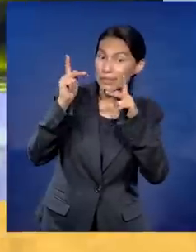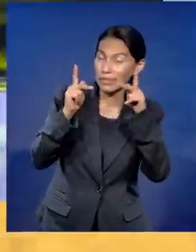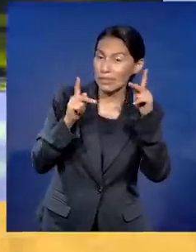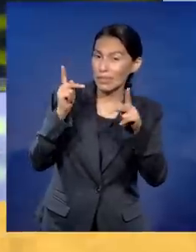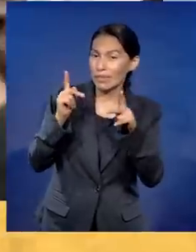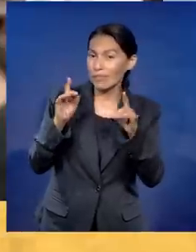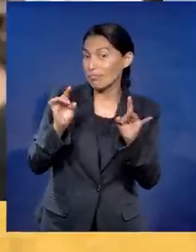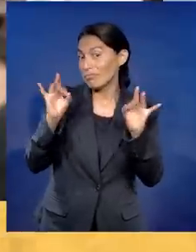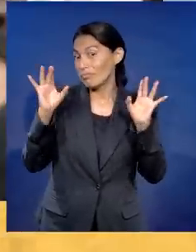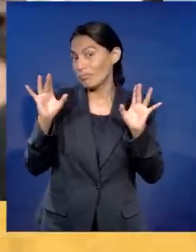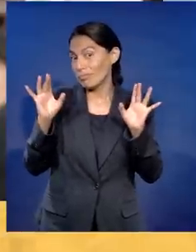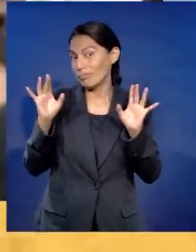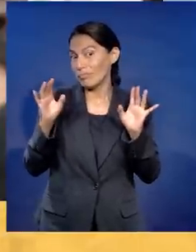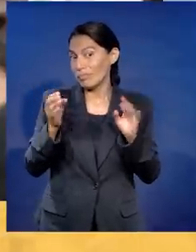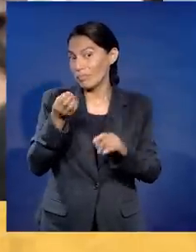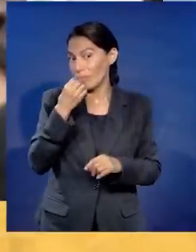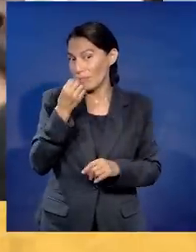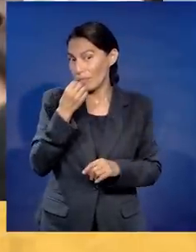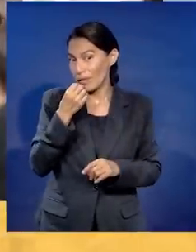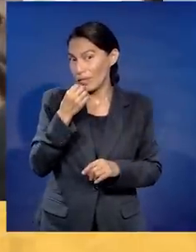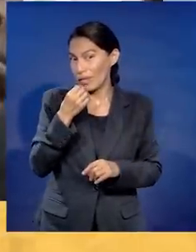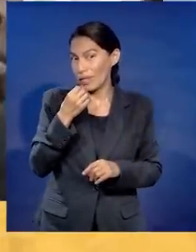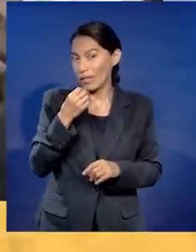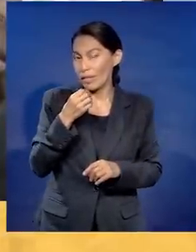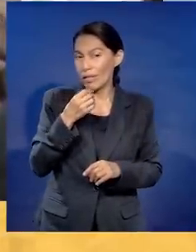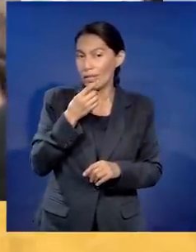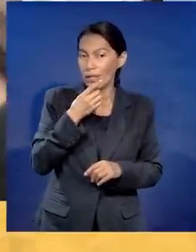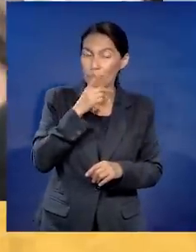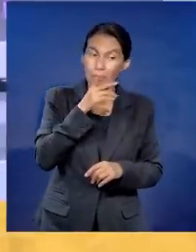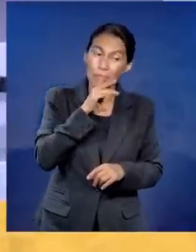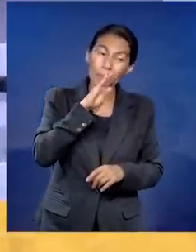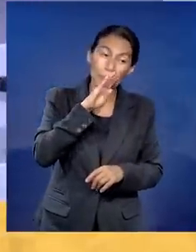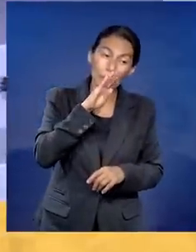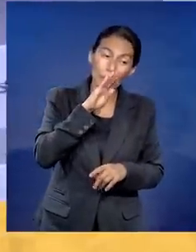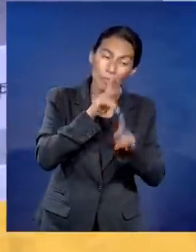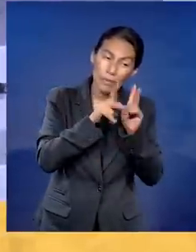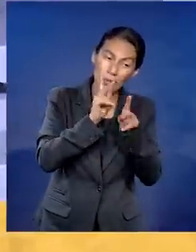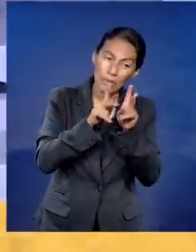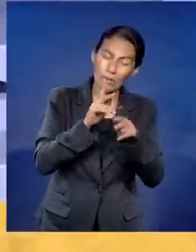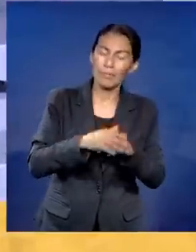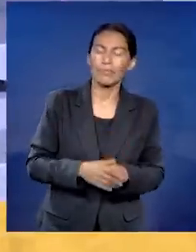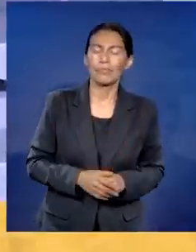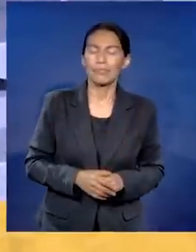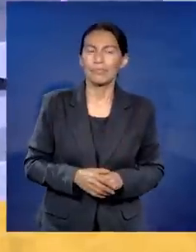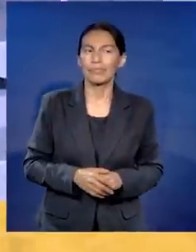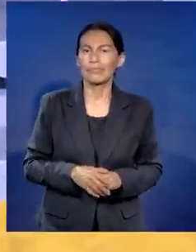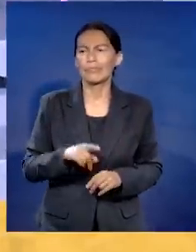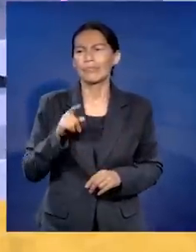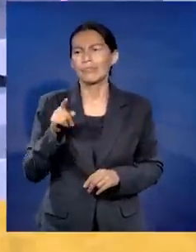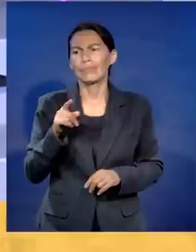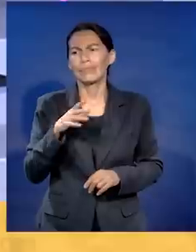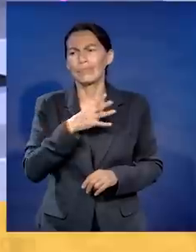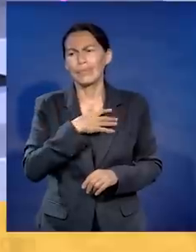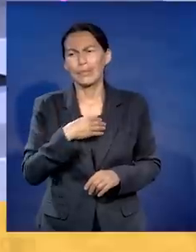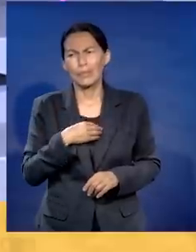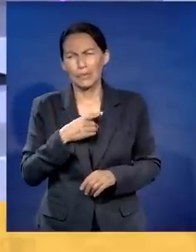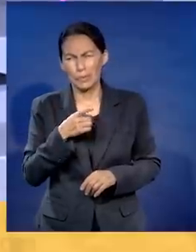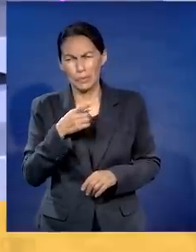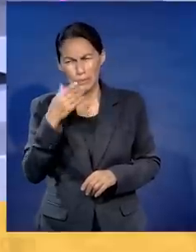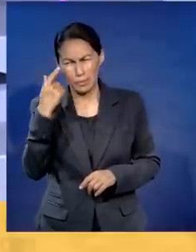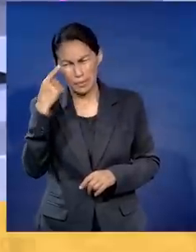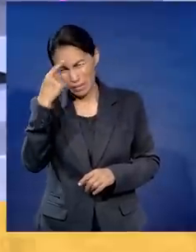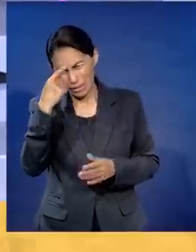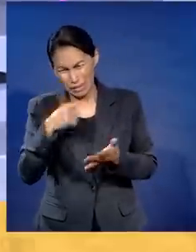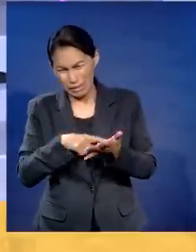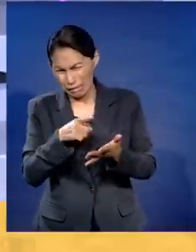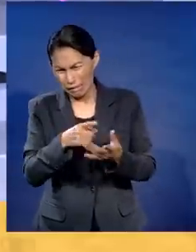juntos, visitando a los hermanos. Esa era mi idea. Un día en la comida le platiqué a mi mamá tan sabia, me dice, mijo, ¿y si tú